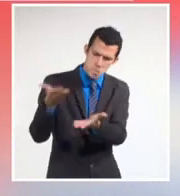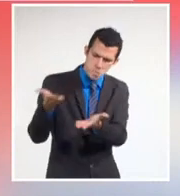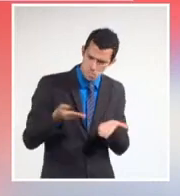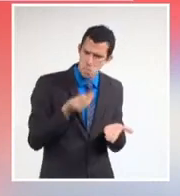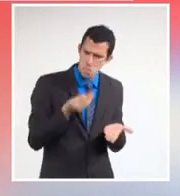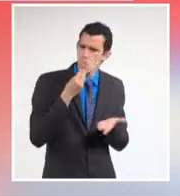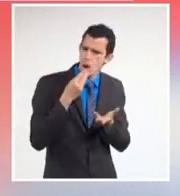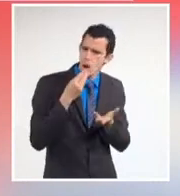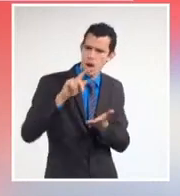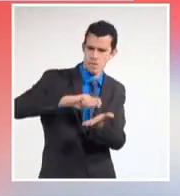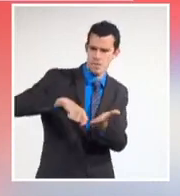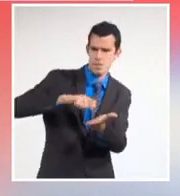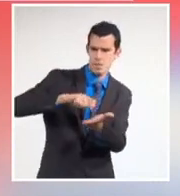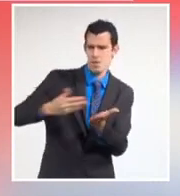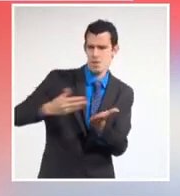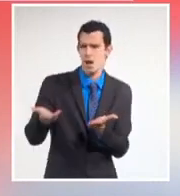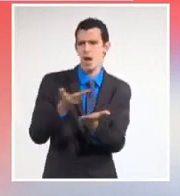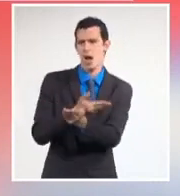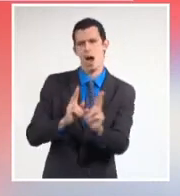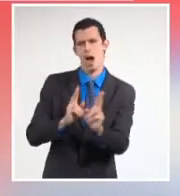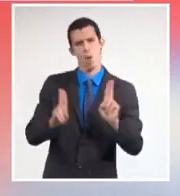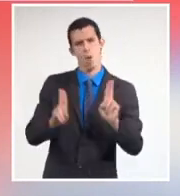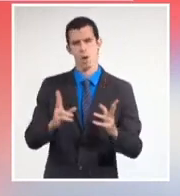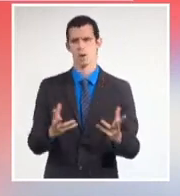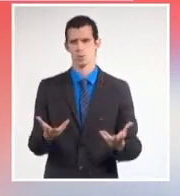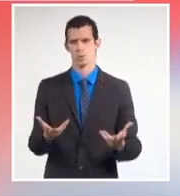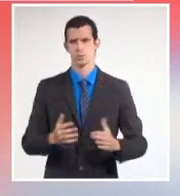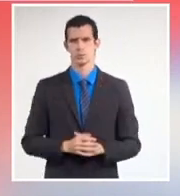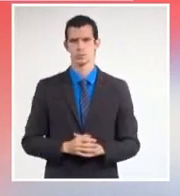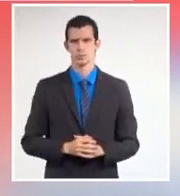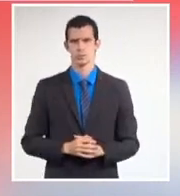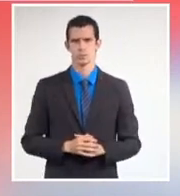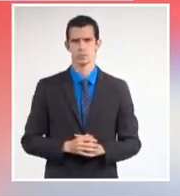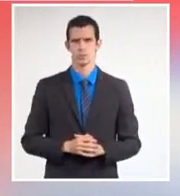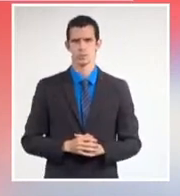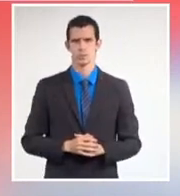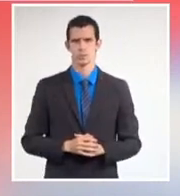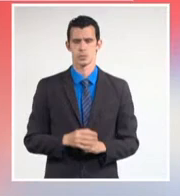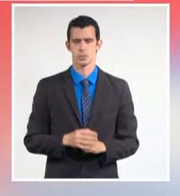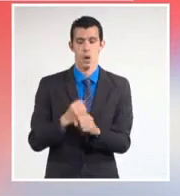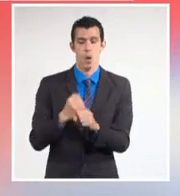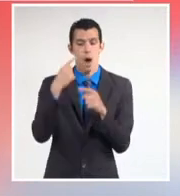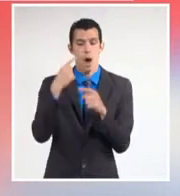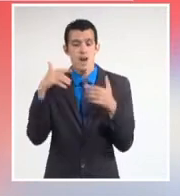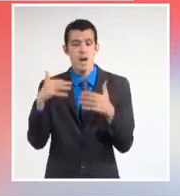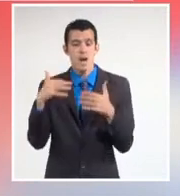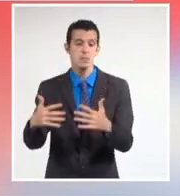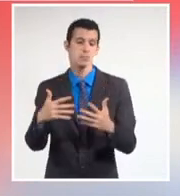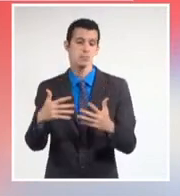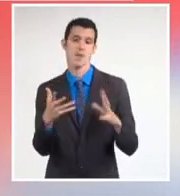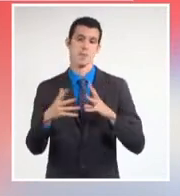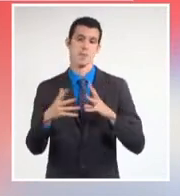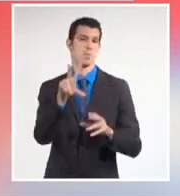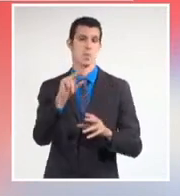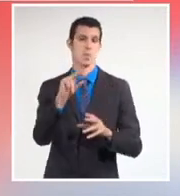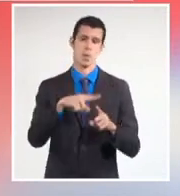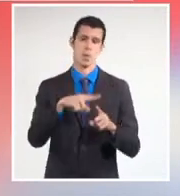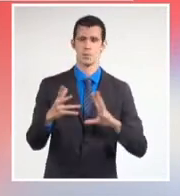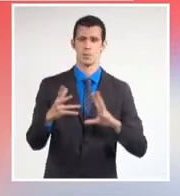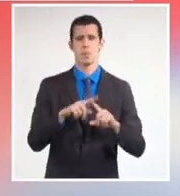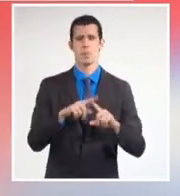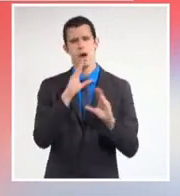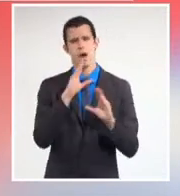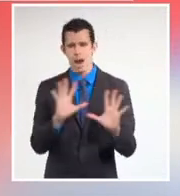están en pérdida de diseño, porque en el propio ordenamiento monetario los costos de adquisición están por encima de sus precios de venta y sus precios de venta